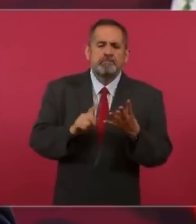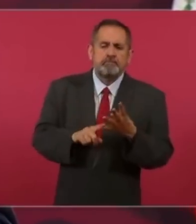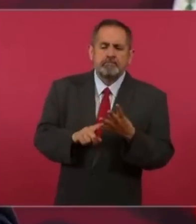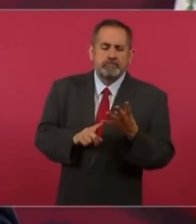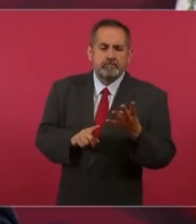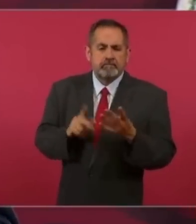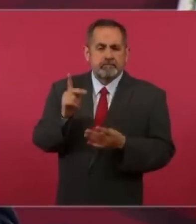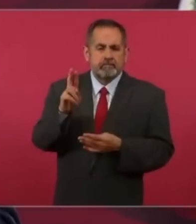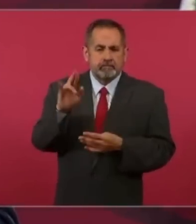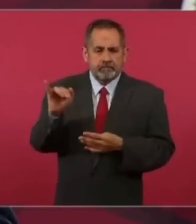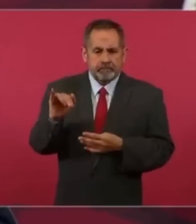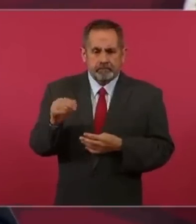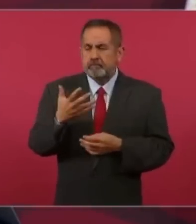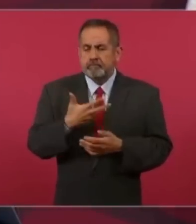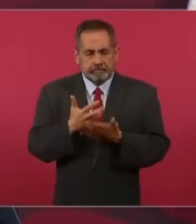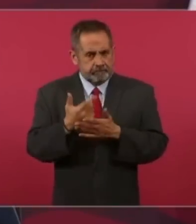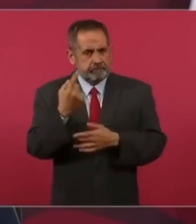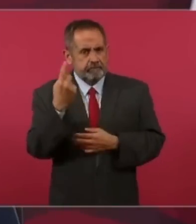El PRI tiene dos.